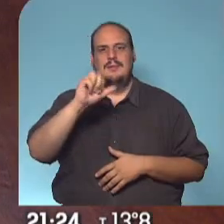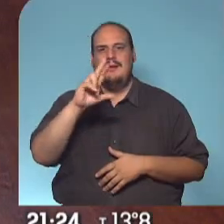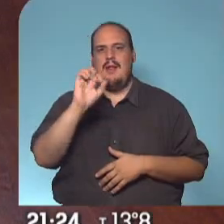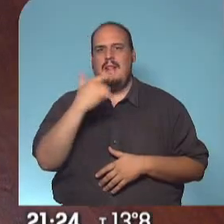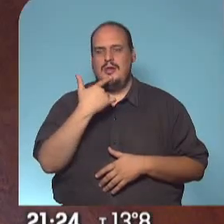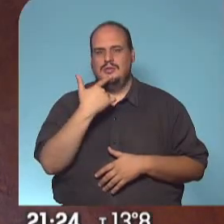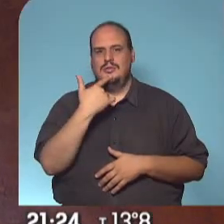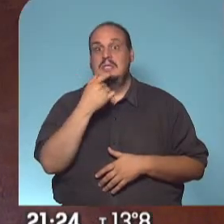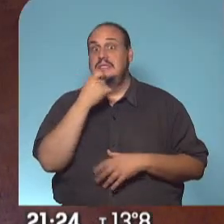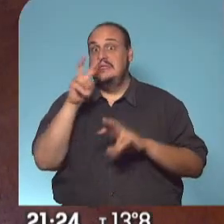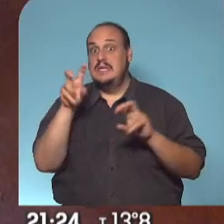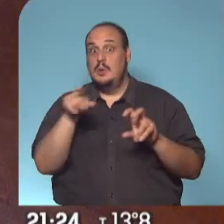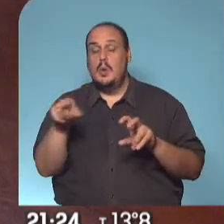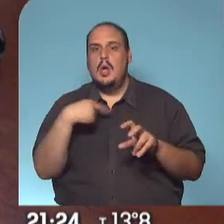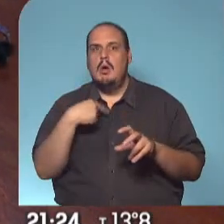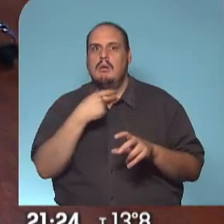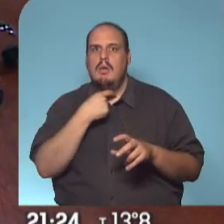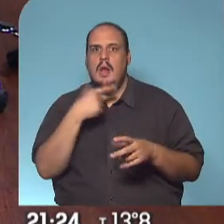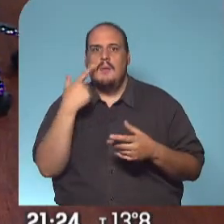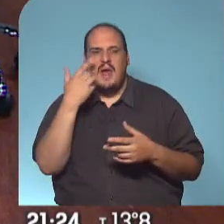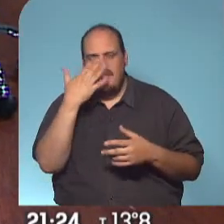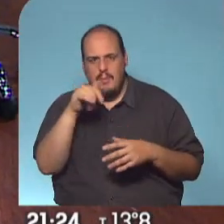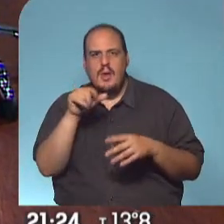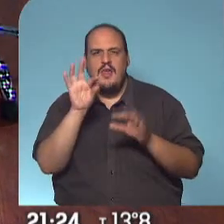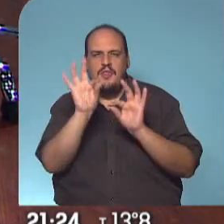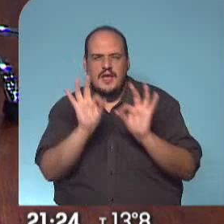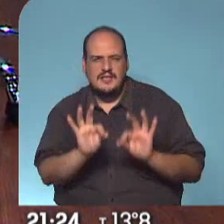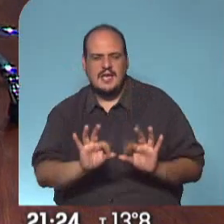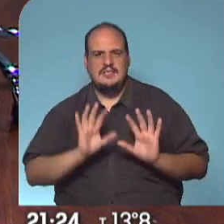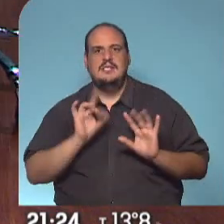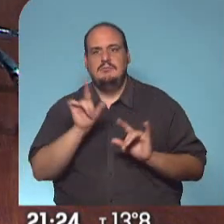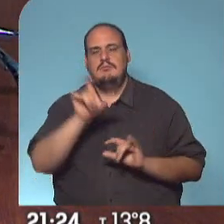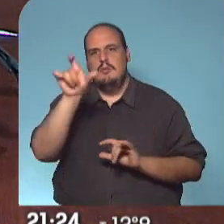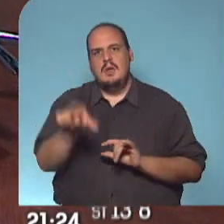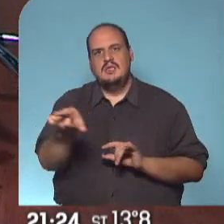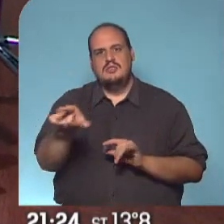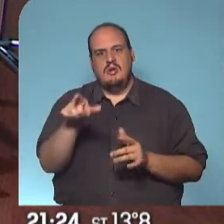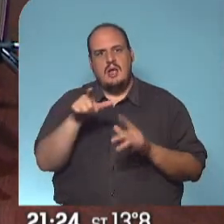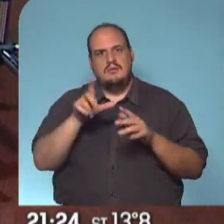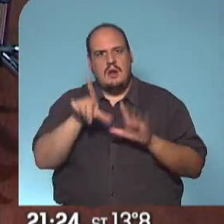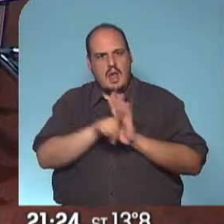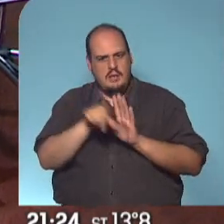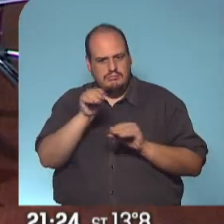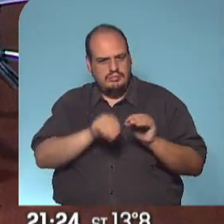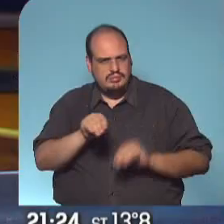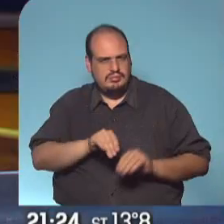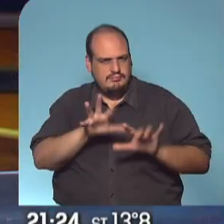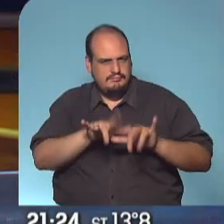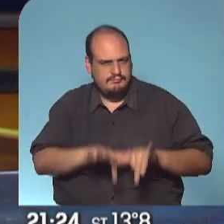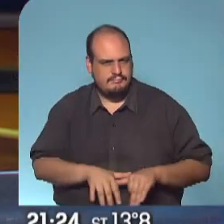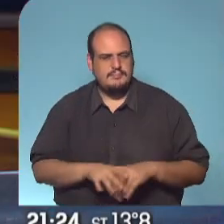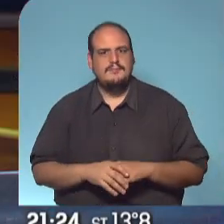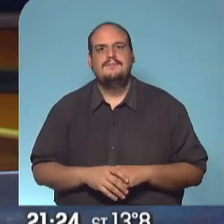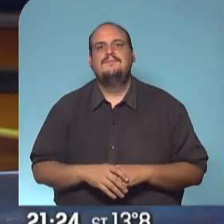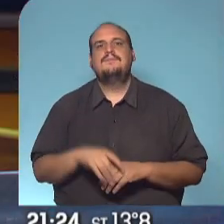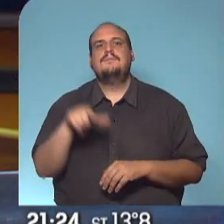titular, si quieren decir algo al respecto, como para empezar luego a ir a las precisiones con quien está redactando dicho proyecto. Sí, bueno, por ejemplo,